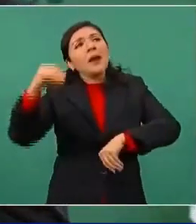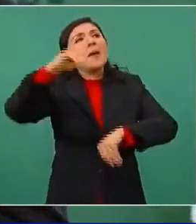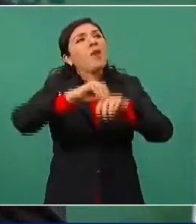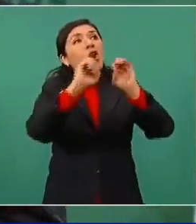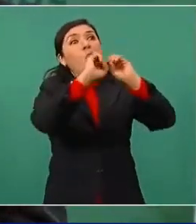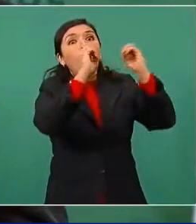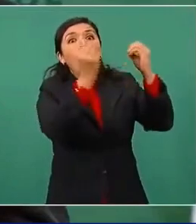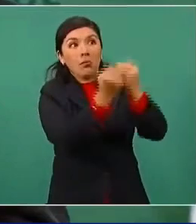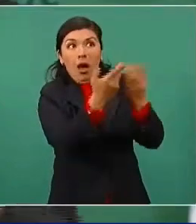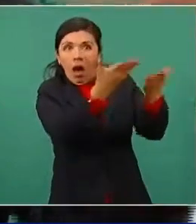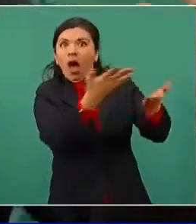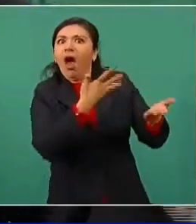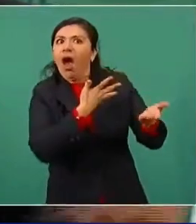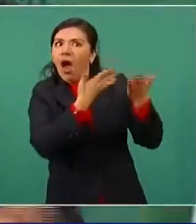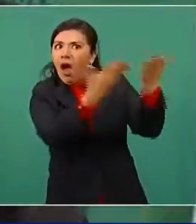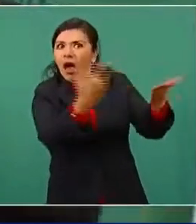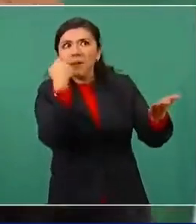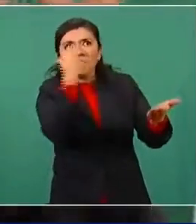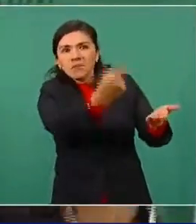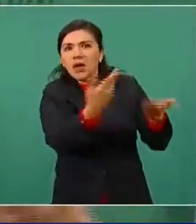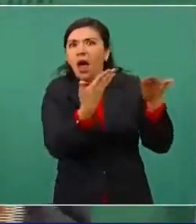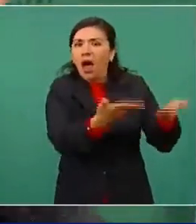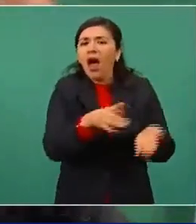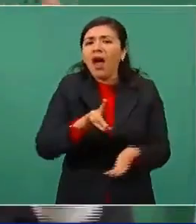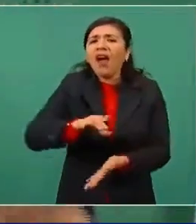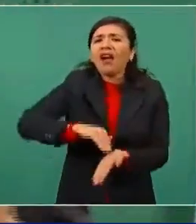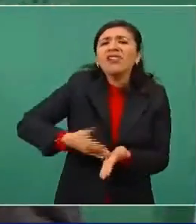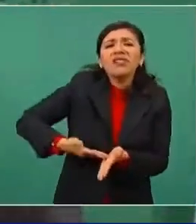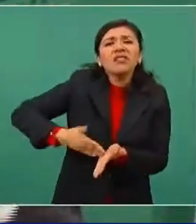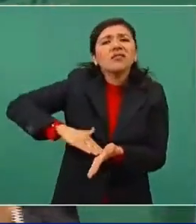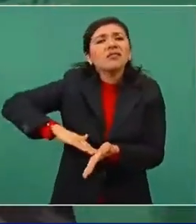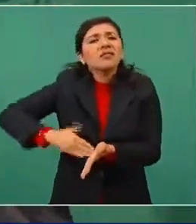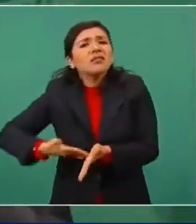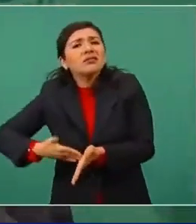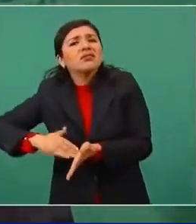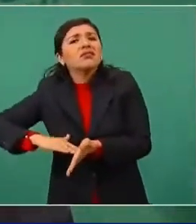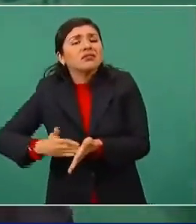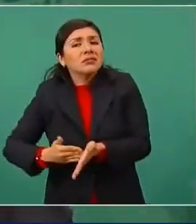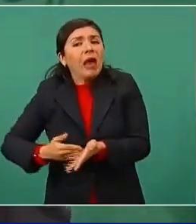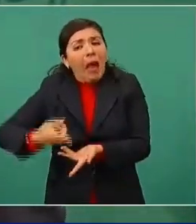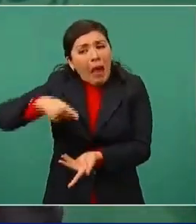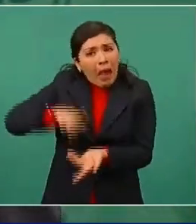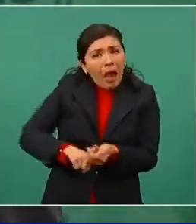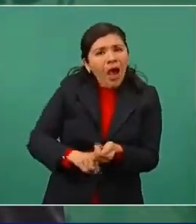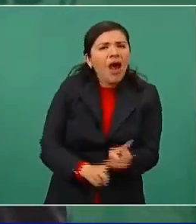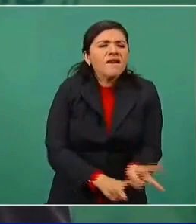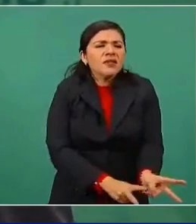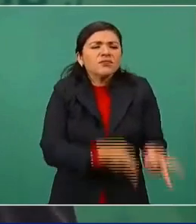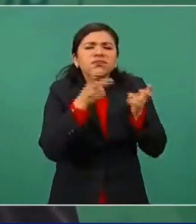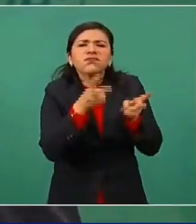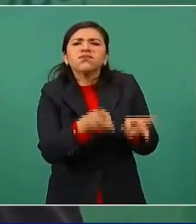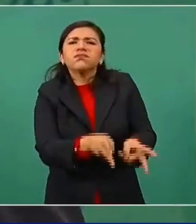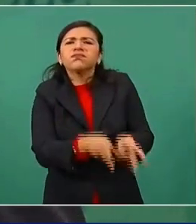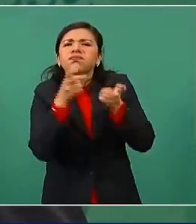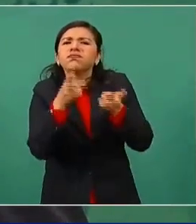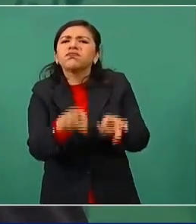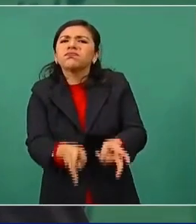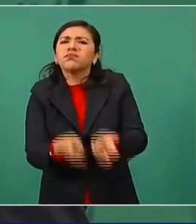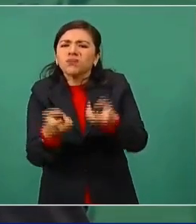simulación, mientras robaban a manos llenas.